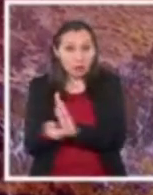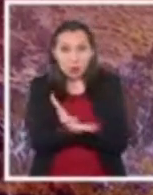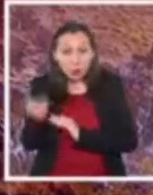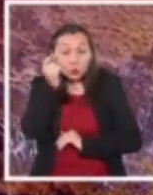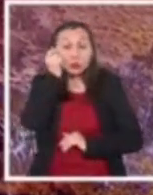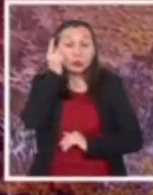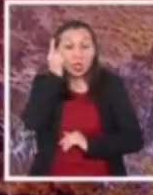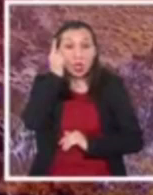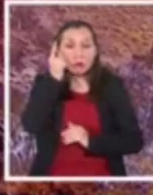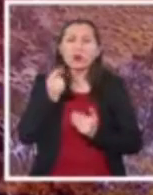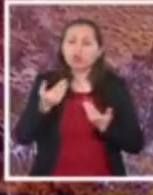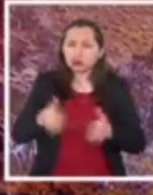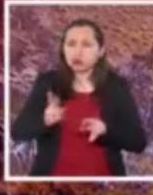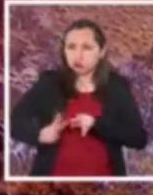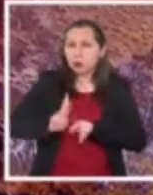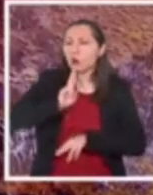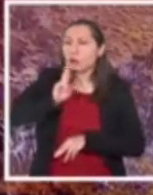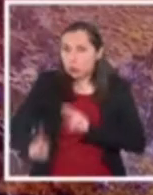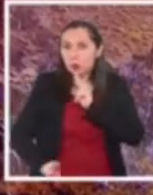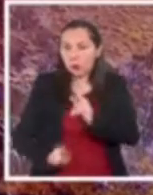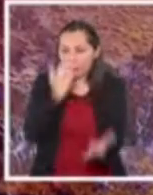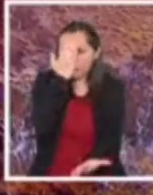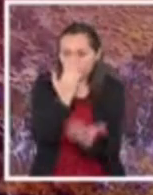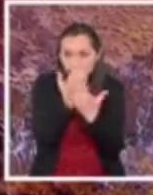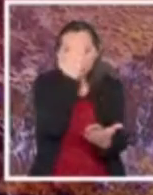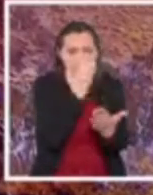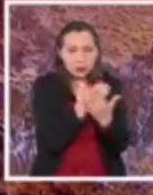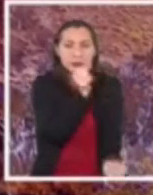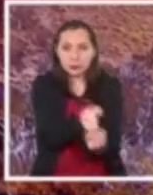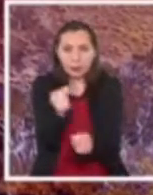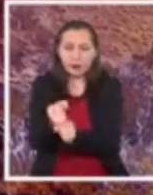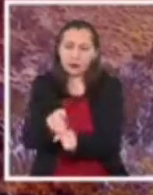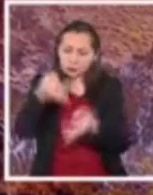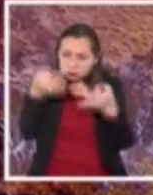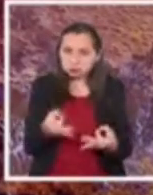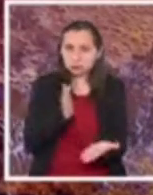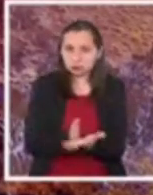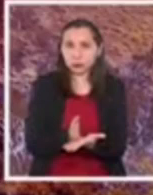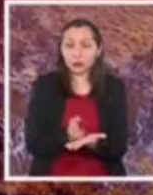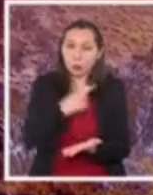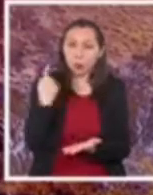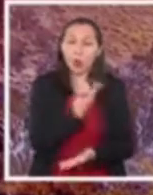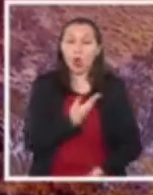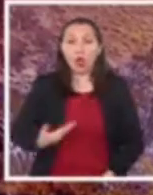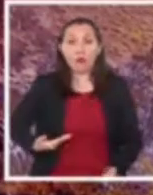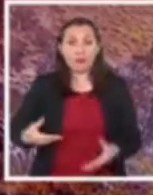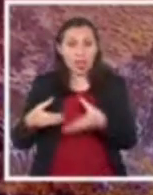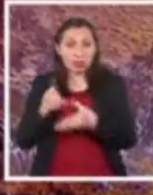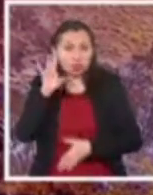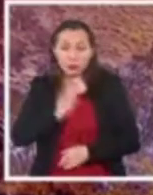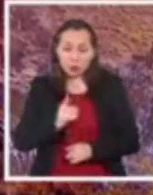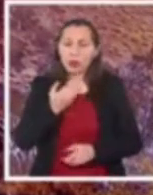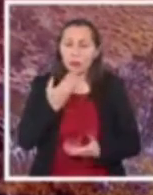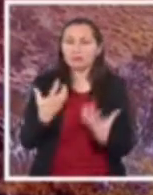sepan Les estamos dando respuesta y las estamos enfrentando y trabajando firmemente como gobierno pero no solo como gobierno